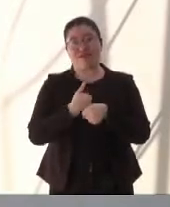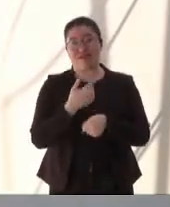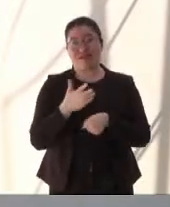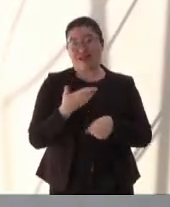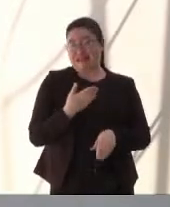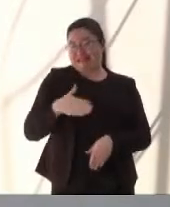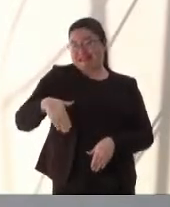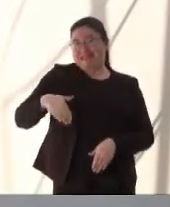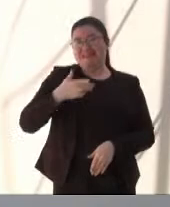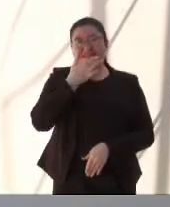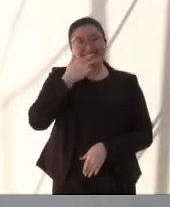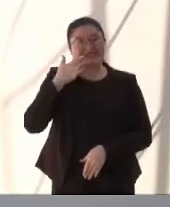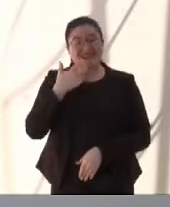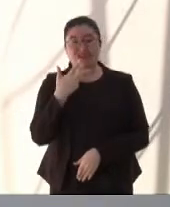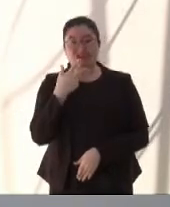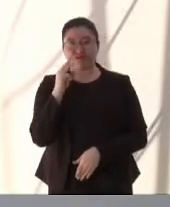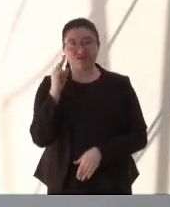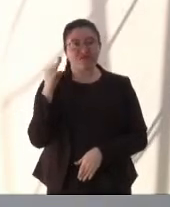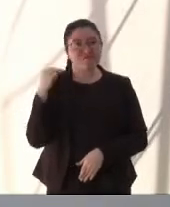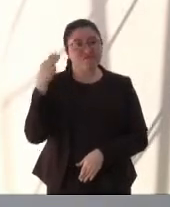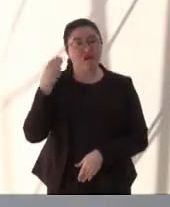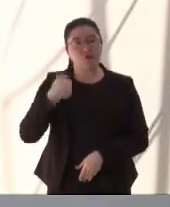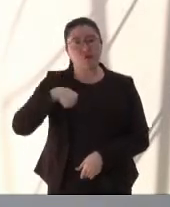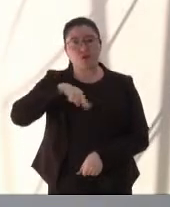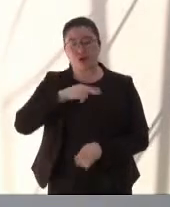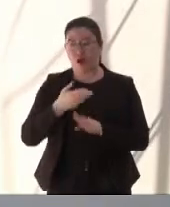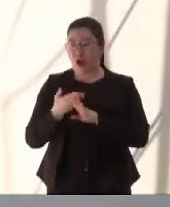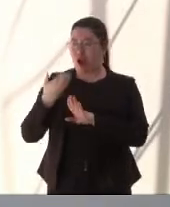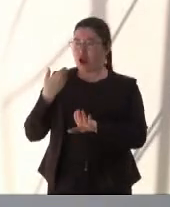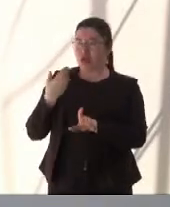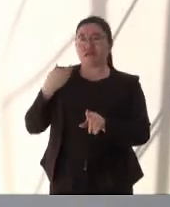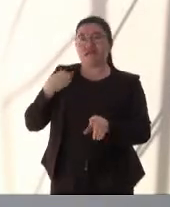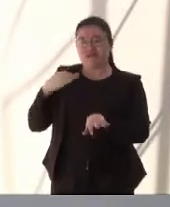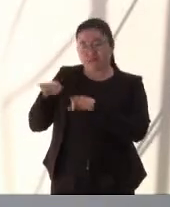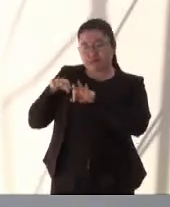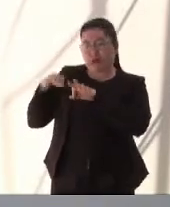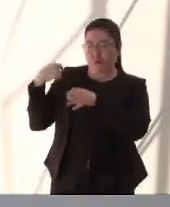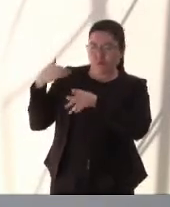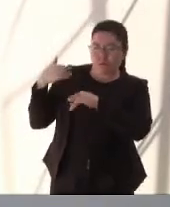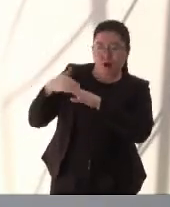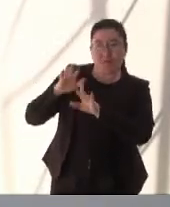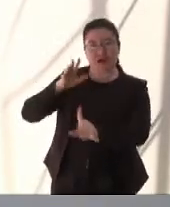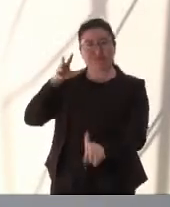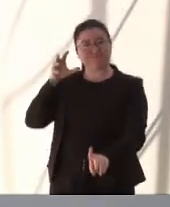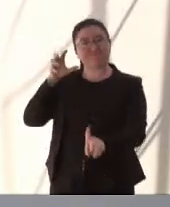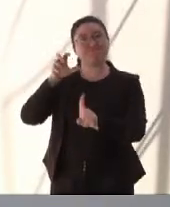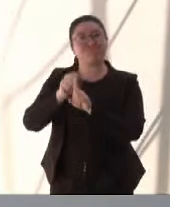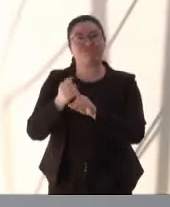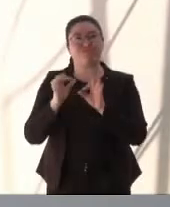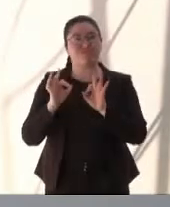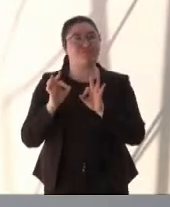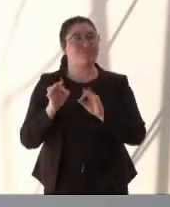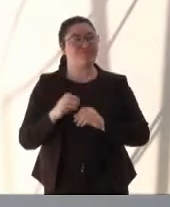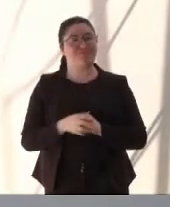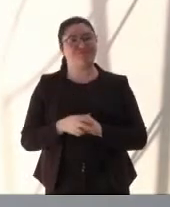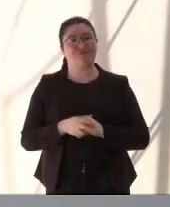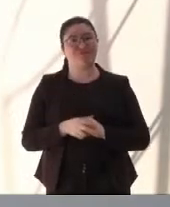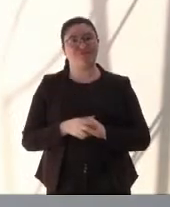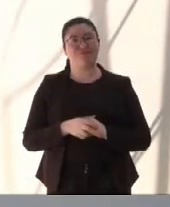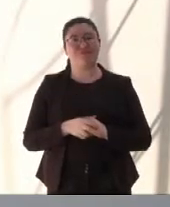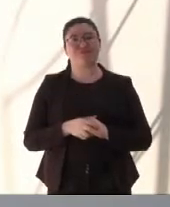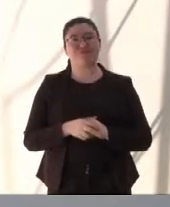tenemos que reivindicar lo que hemos hecho, lo que hemos logrado en la ciudad y en el país, porque esta es una de